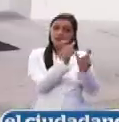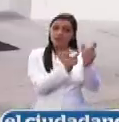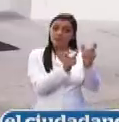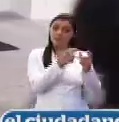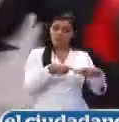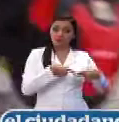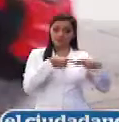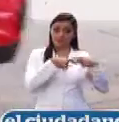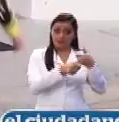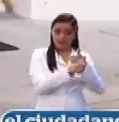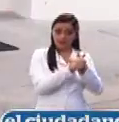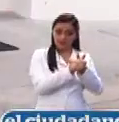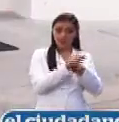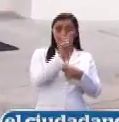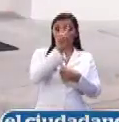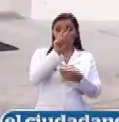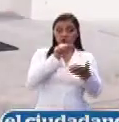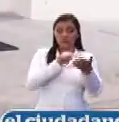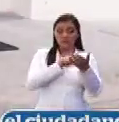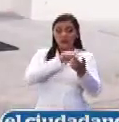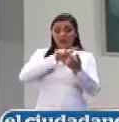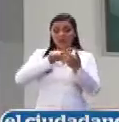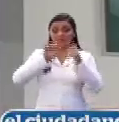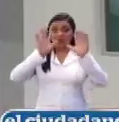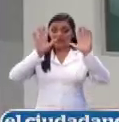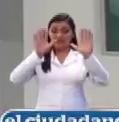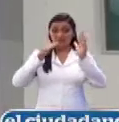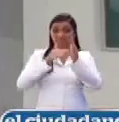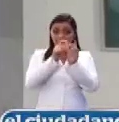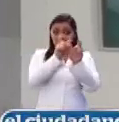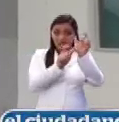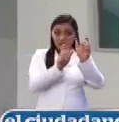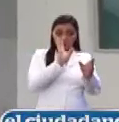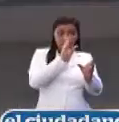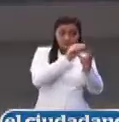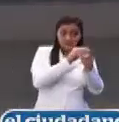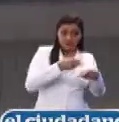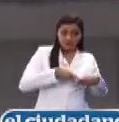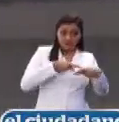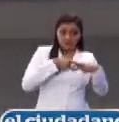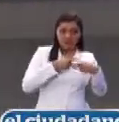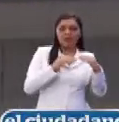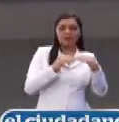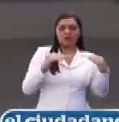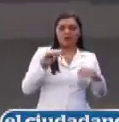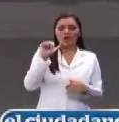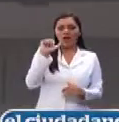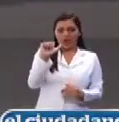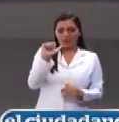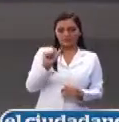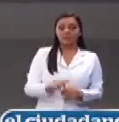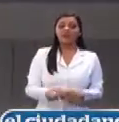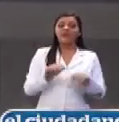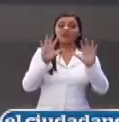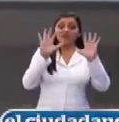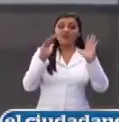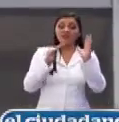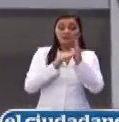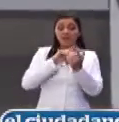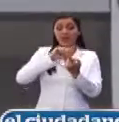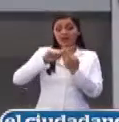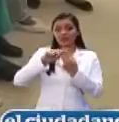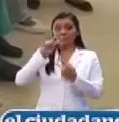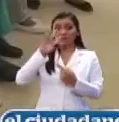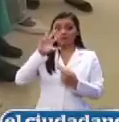de dos mil a diez mil habitantes el centro de salud es catalogado como tipo a mientras que de 10 mil a 25 mil son